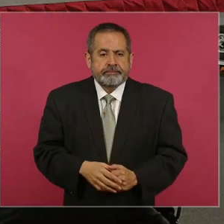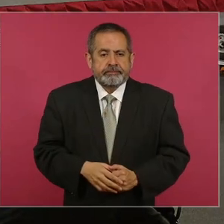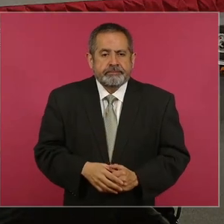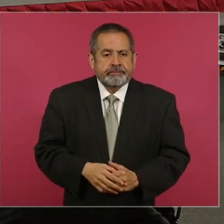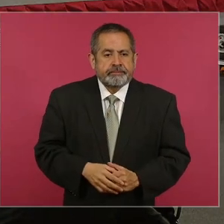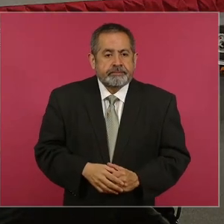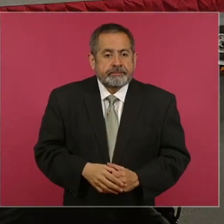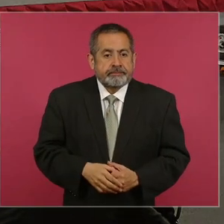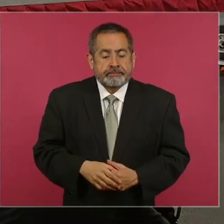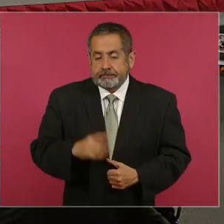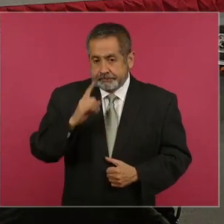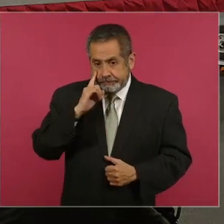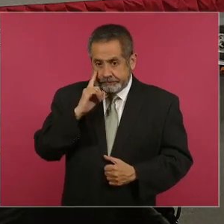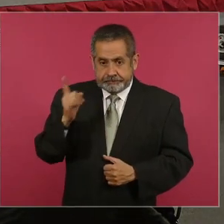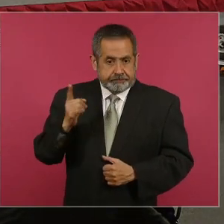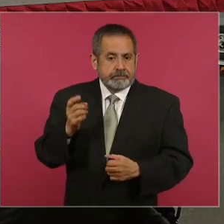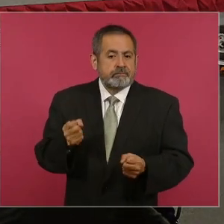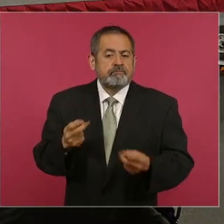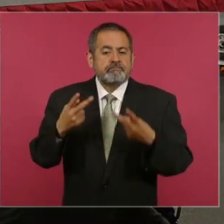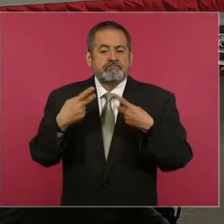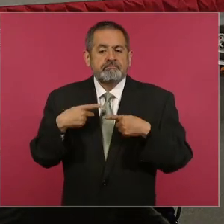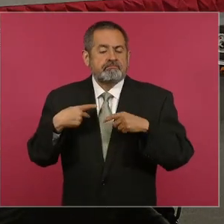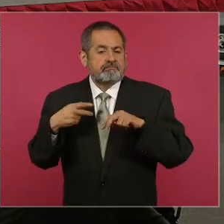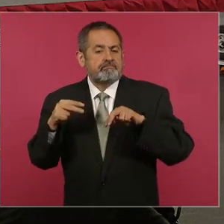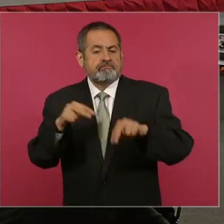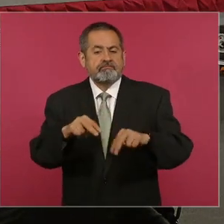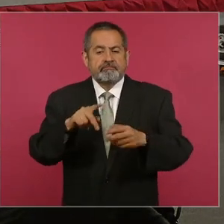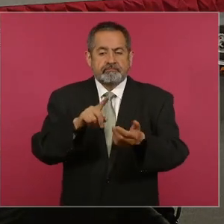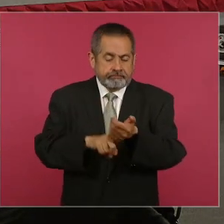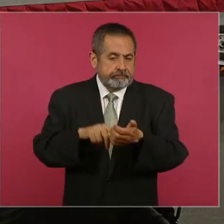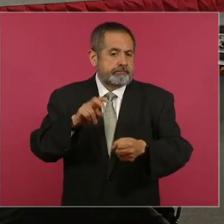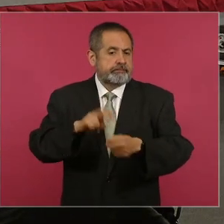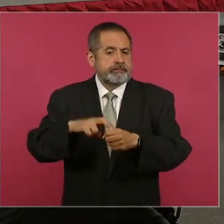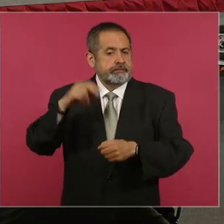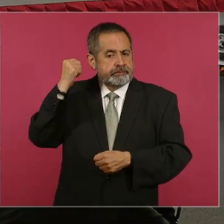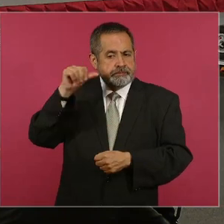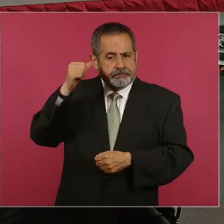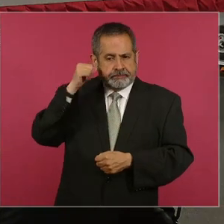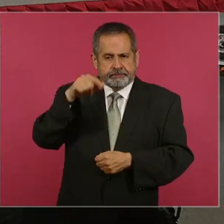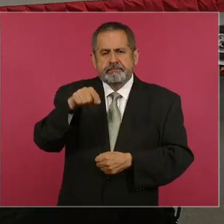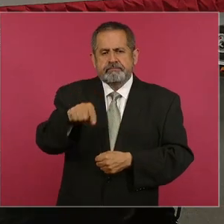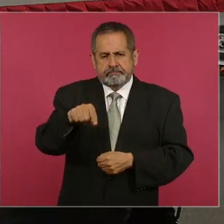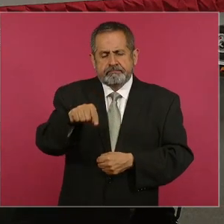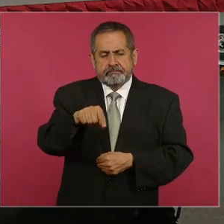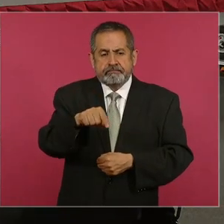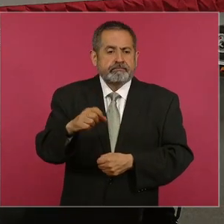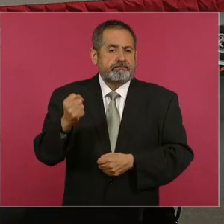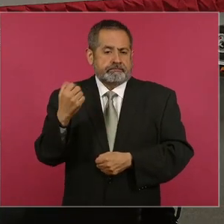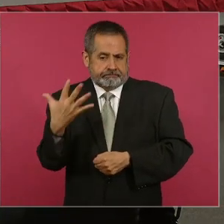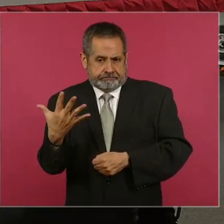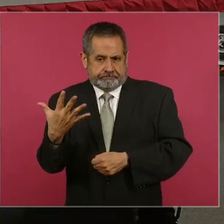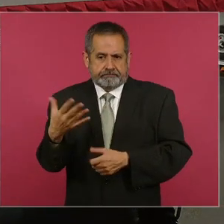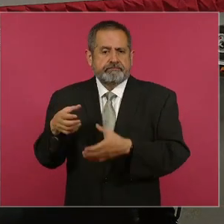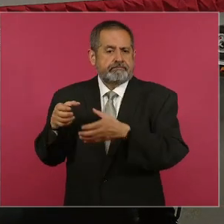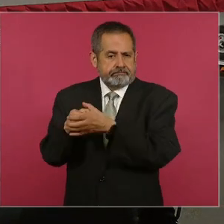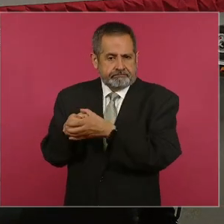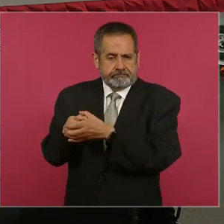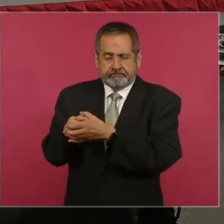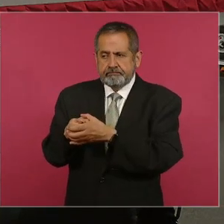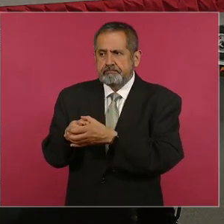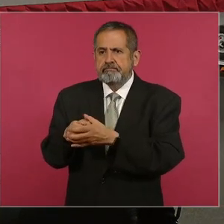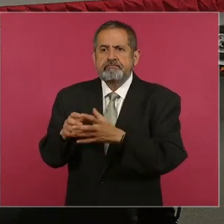Aquí tenemos los efectivos que tiene Acapulco de Guardia Nacional con esas 5 compañías,